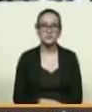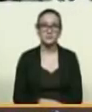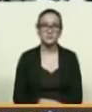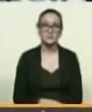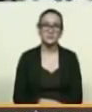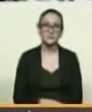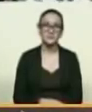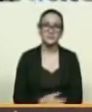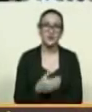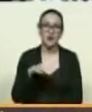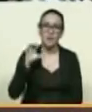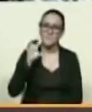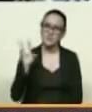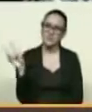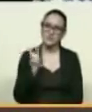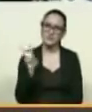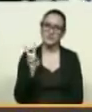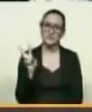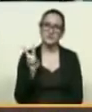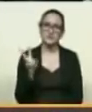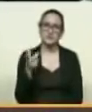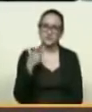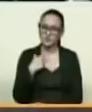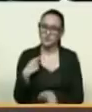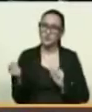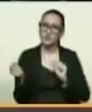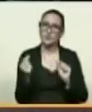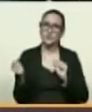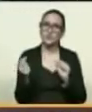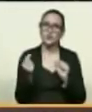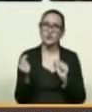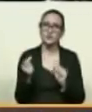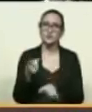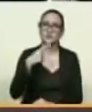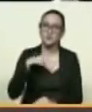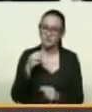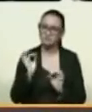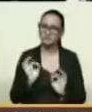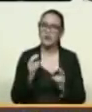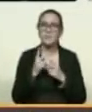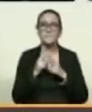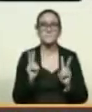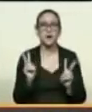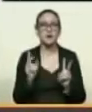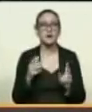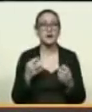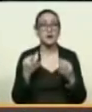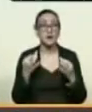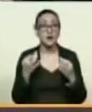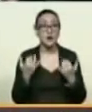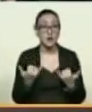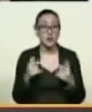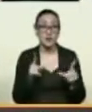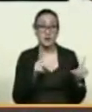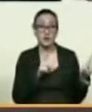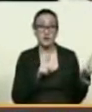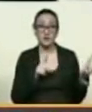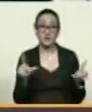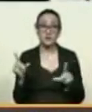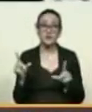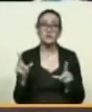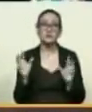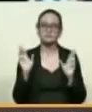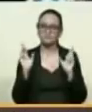De la patria venezolana. Somos gente de diálogo, somos gente de paz, estamos listos para lograr